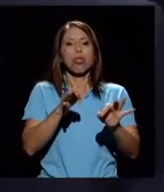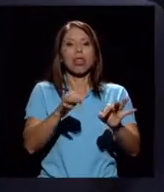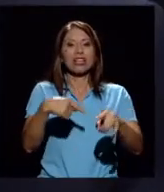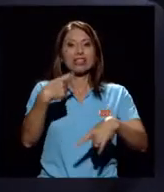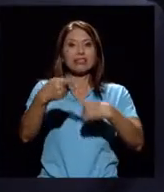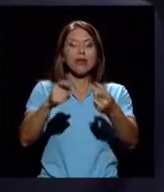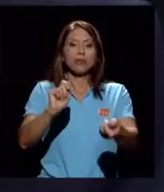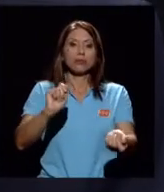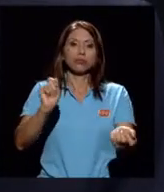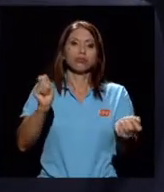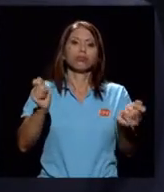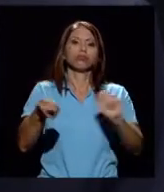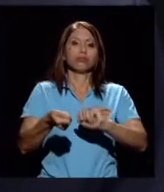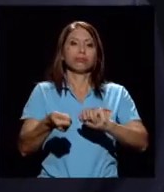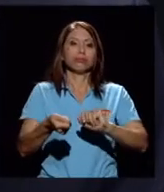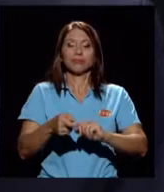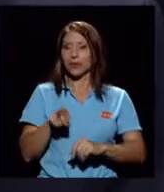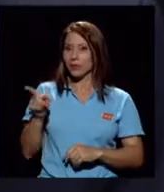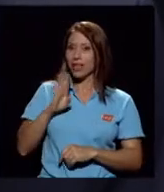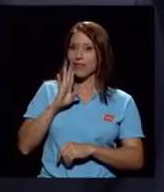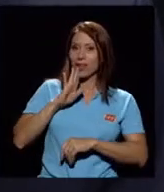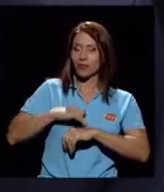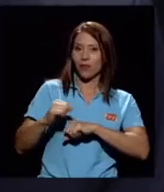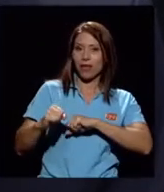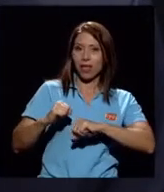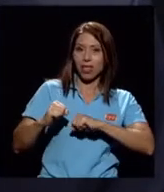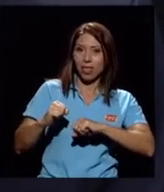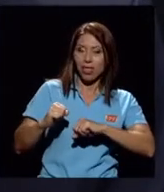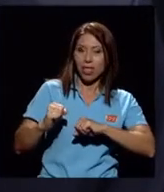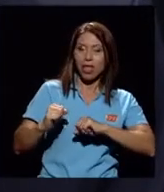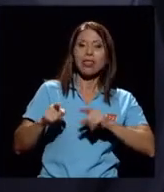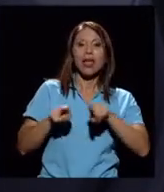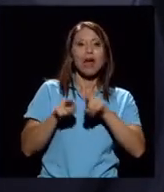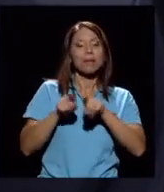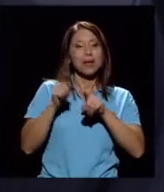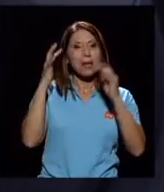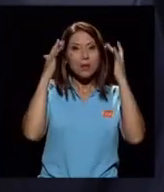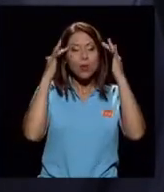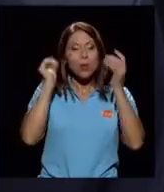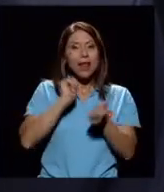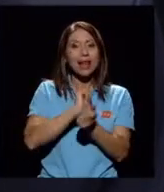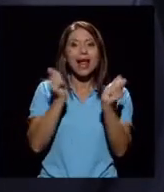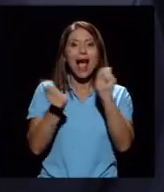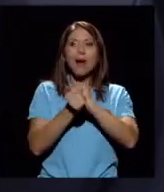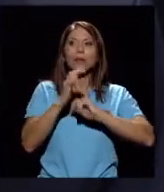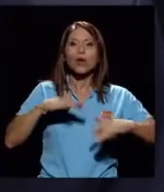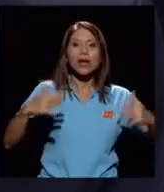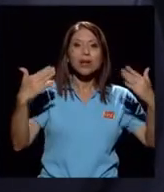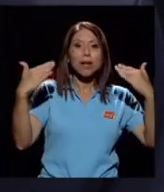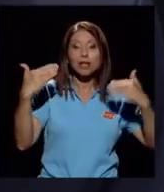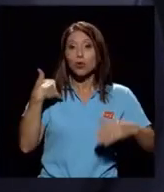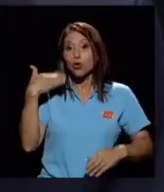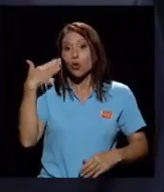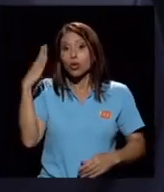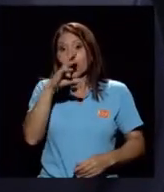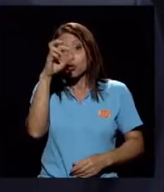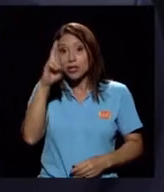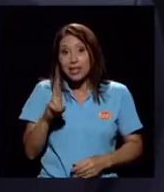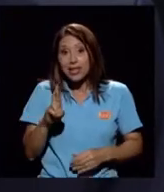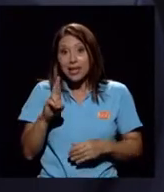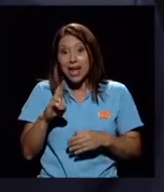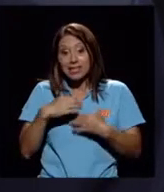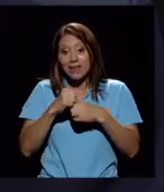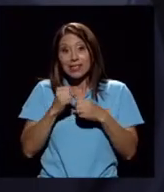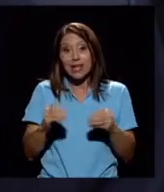entre los temas tectónicos me preocupa también el cambio climático y yo creo yo no sé si costa rica se va a ser más grande o más pequeña